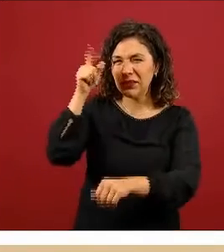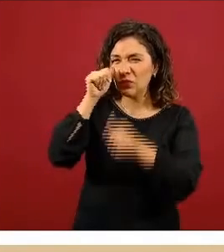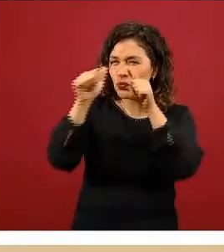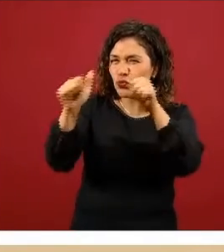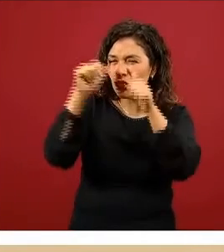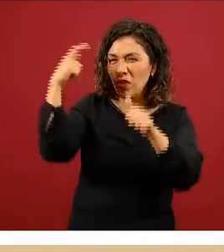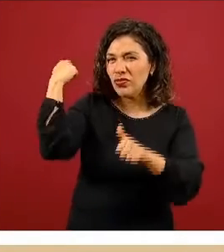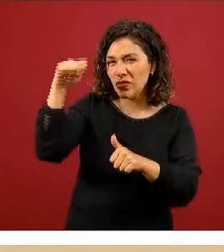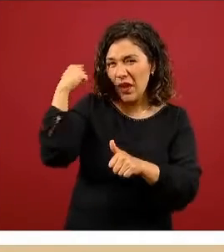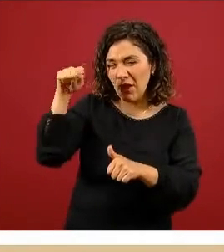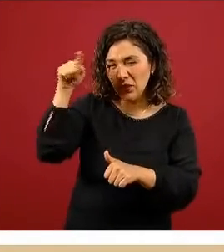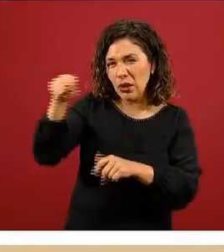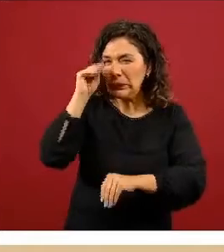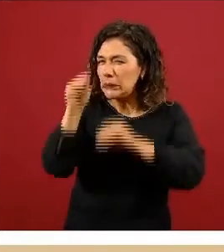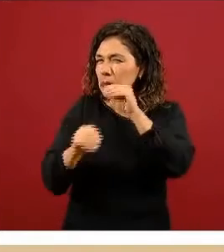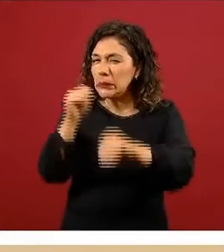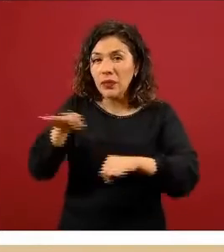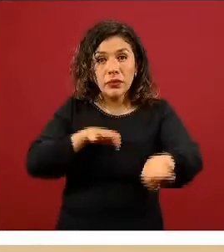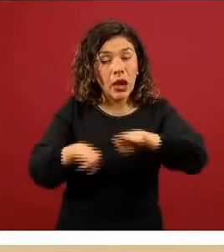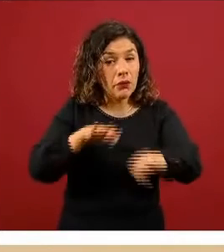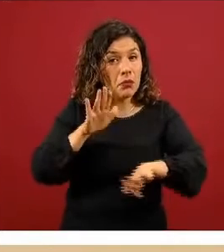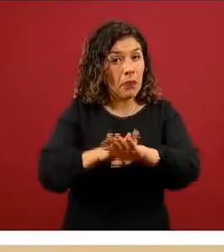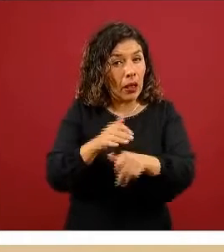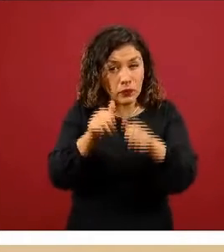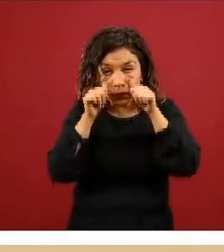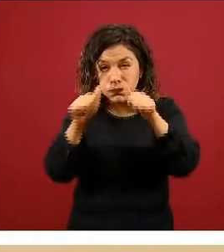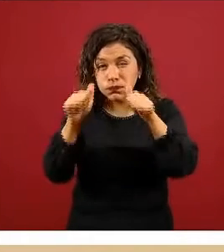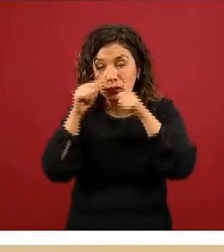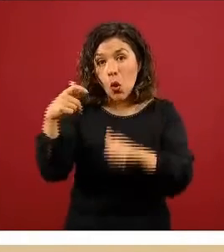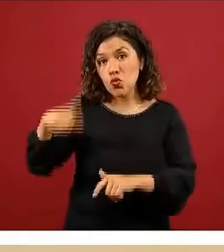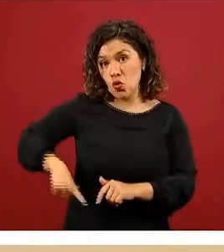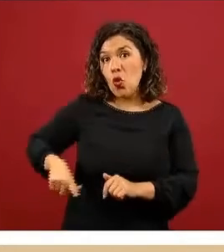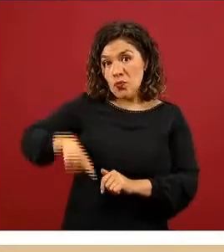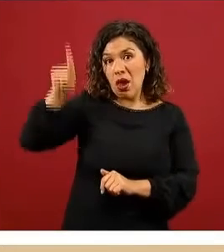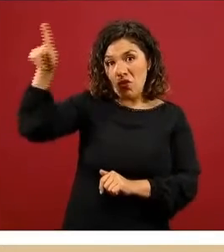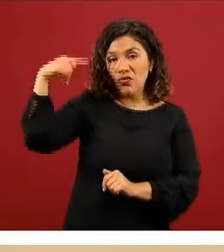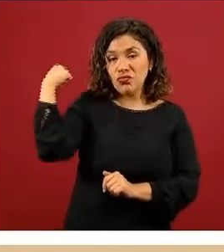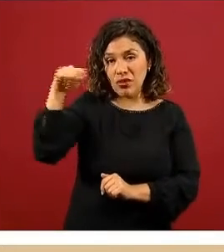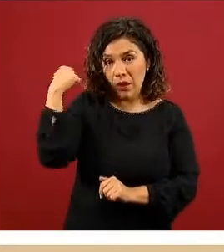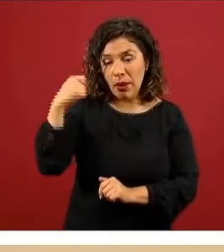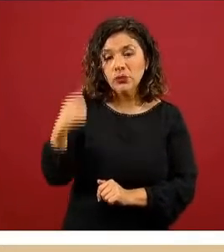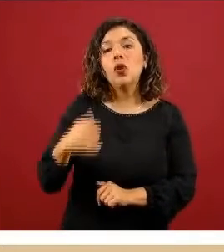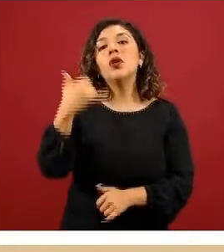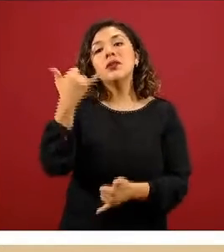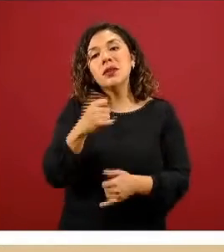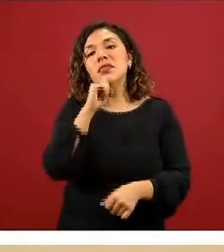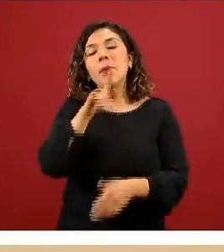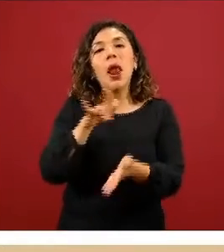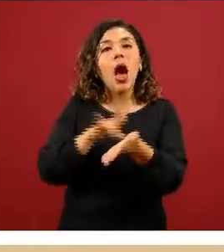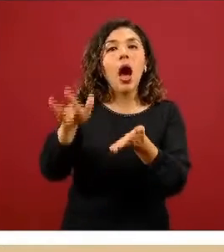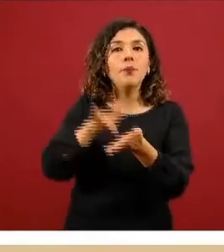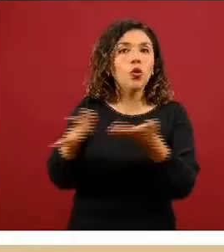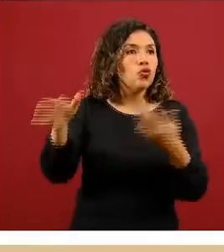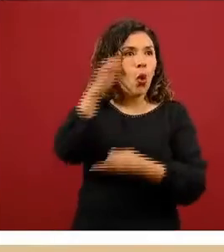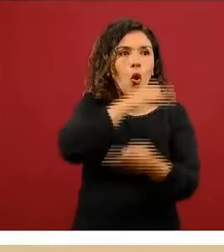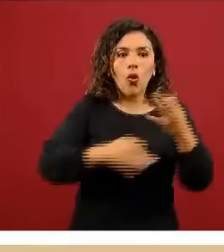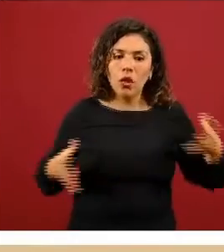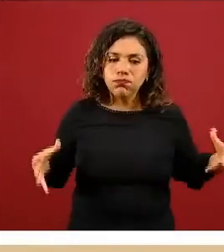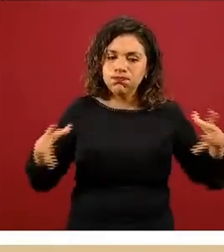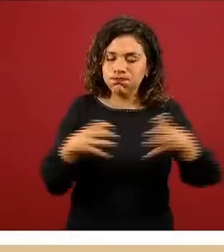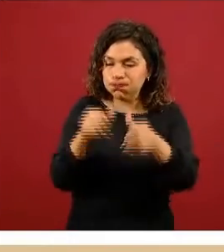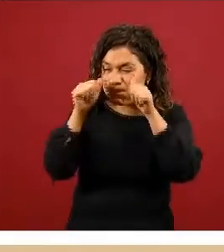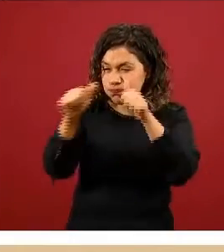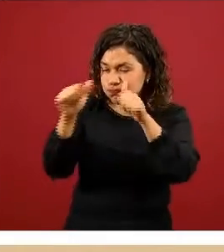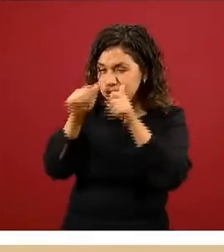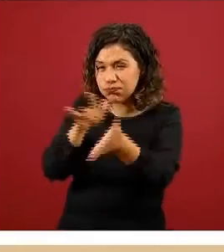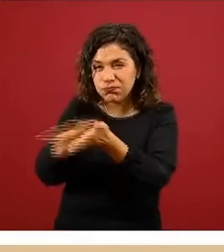esto en mucho por el trabajo muy dedicado que hizo el gobierno de Tabasco y luego el apoyo que brindamos todas las instituciones de